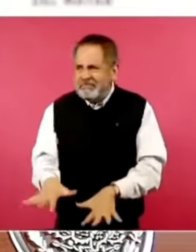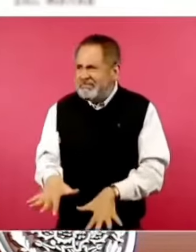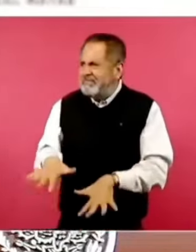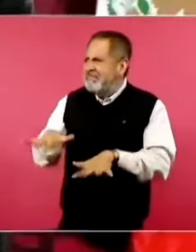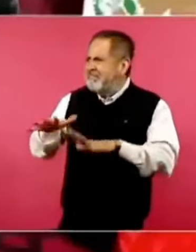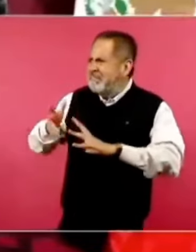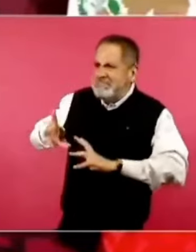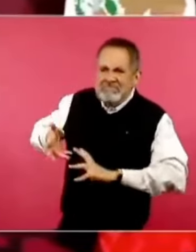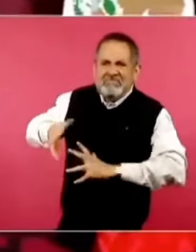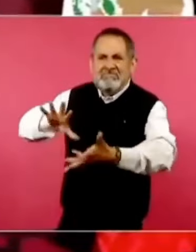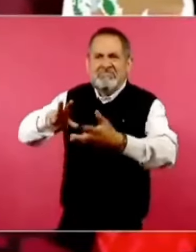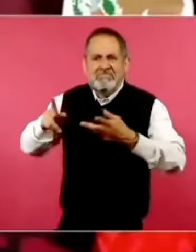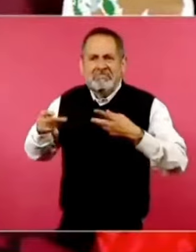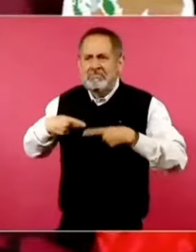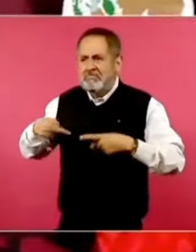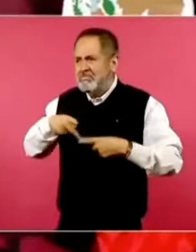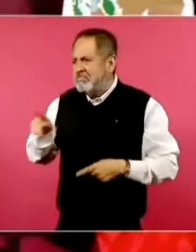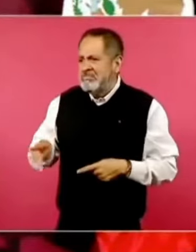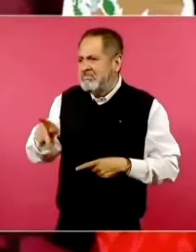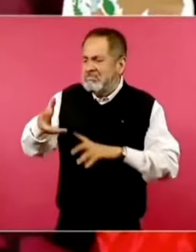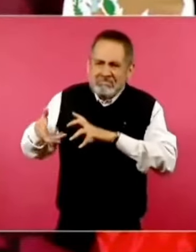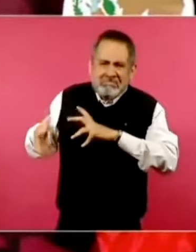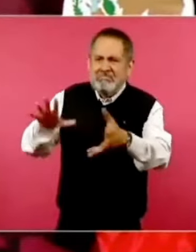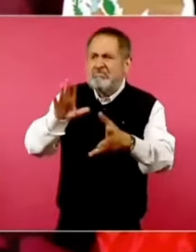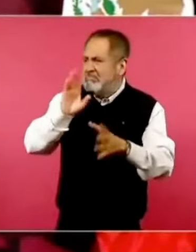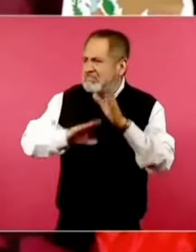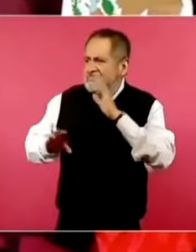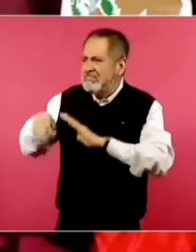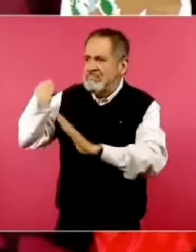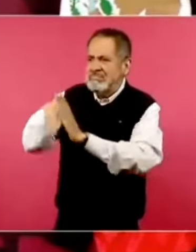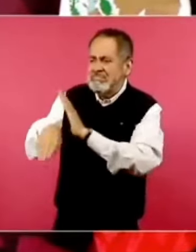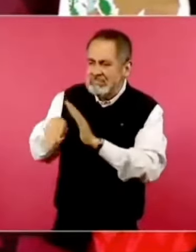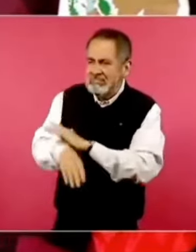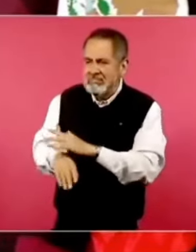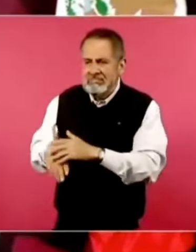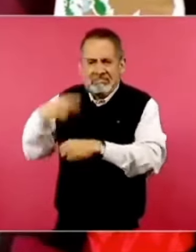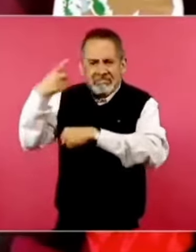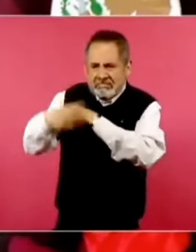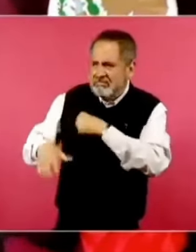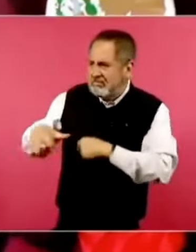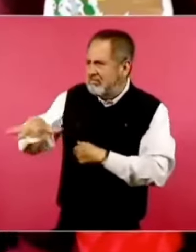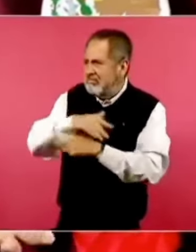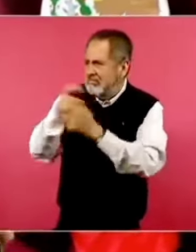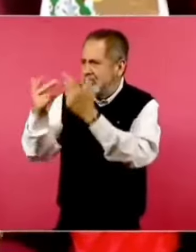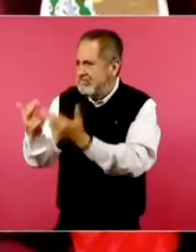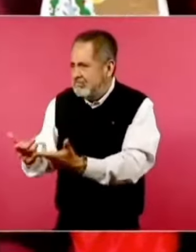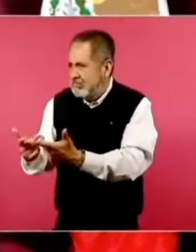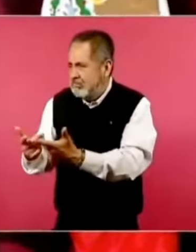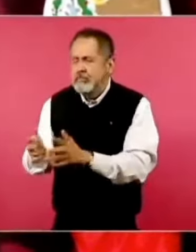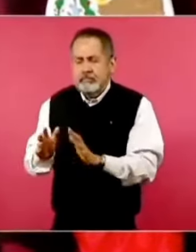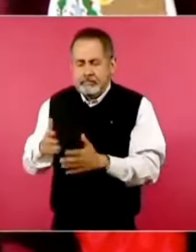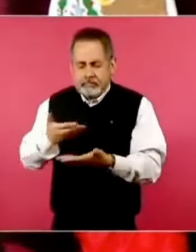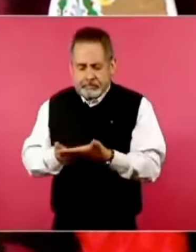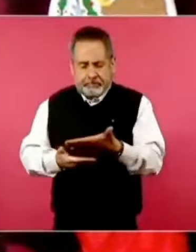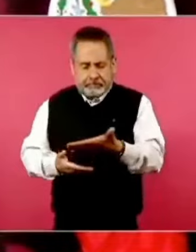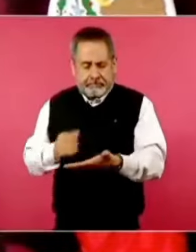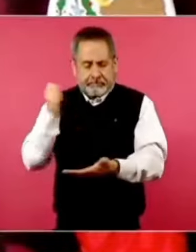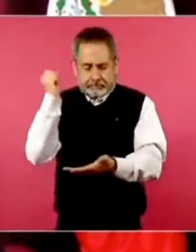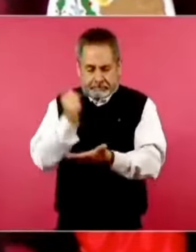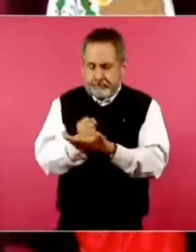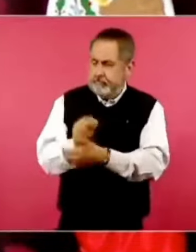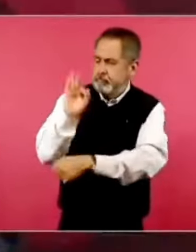de pueblos estamos hablando de daños causados todo por